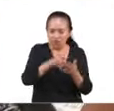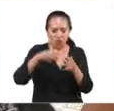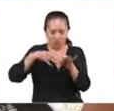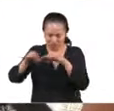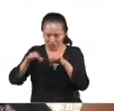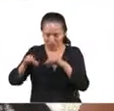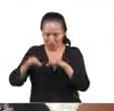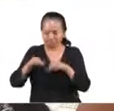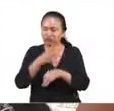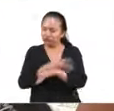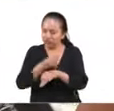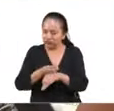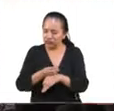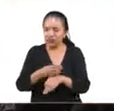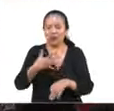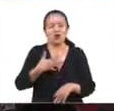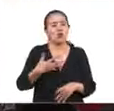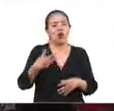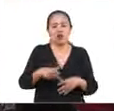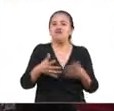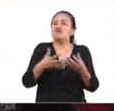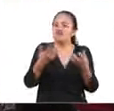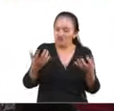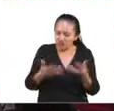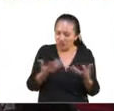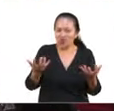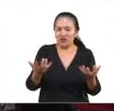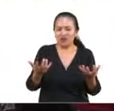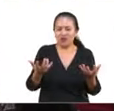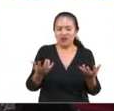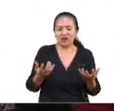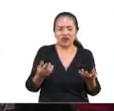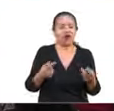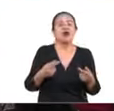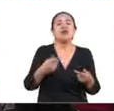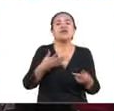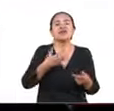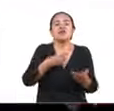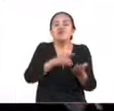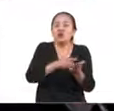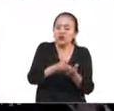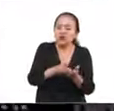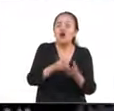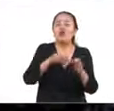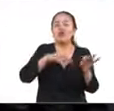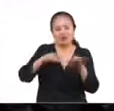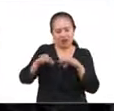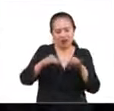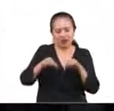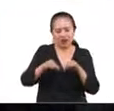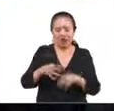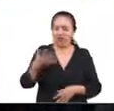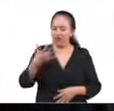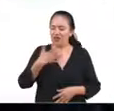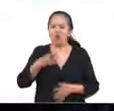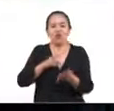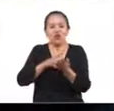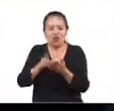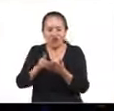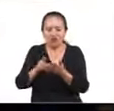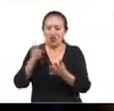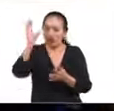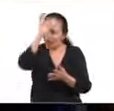Tenemos derecho a la tierra, quienes poseen tierras. Tenemos derecho a trabajarla. Tenemos derecho a